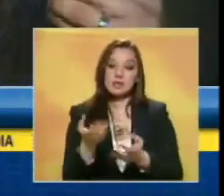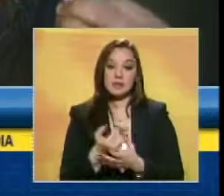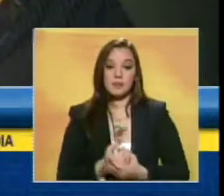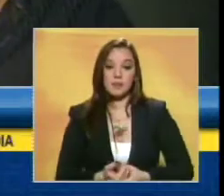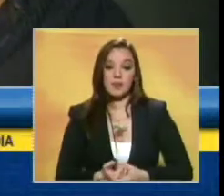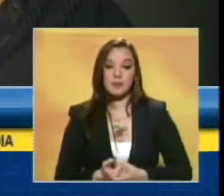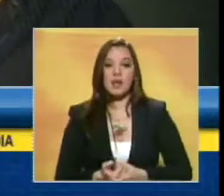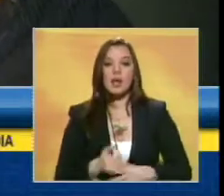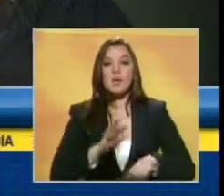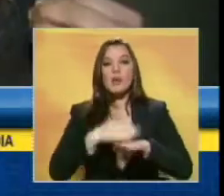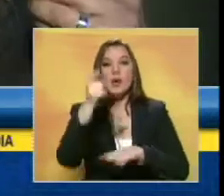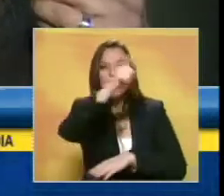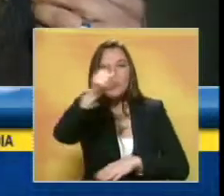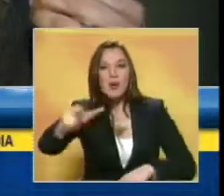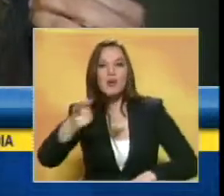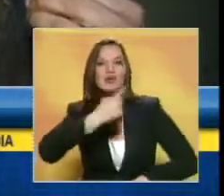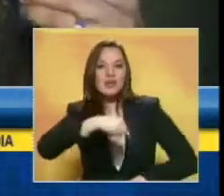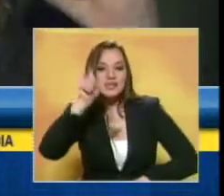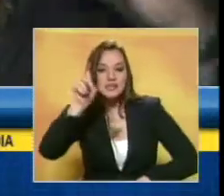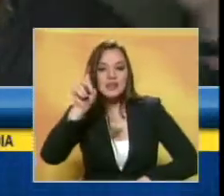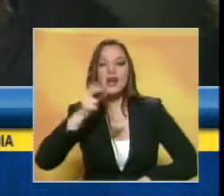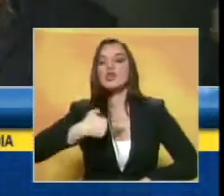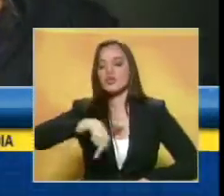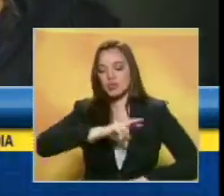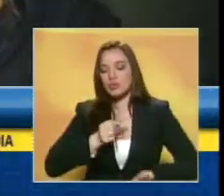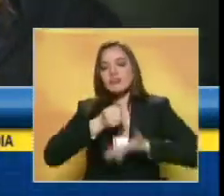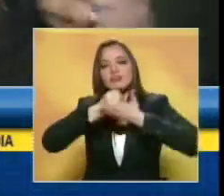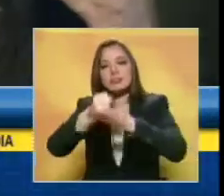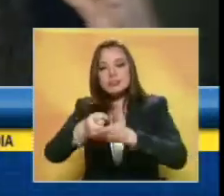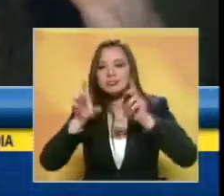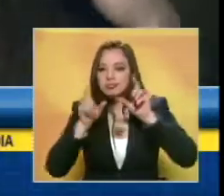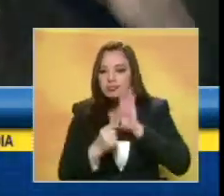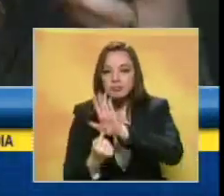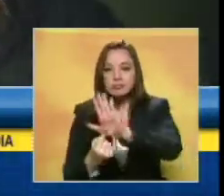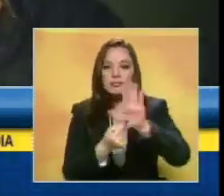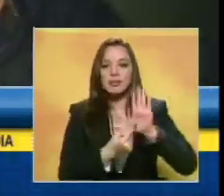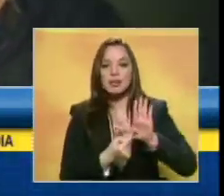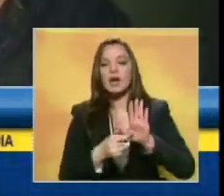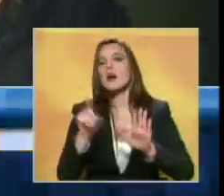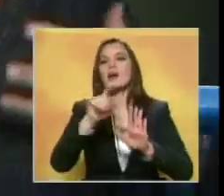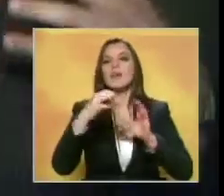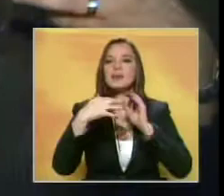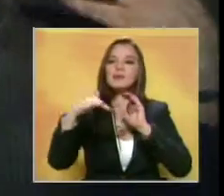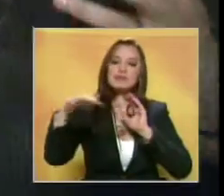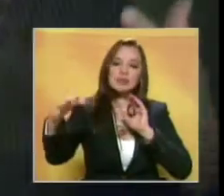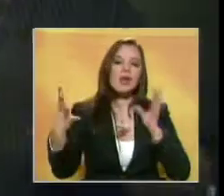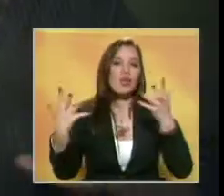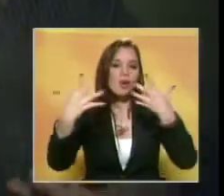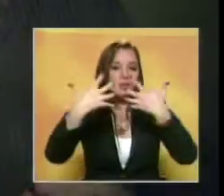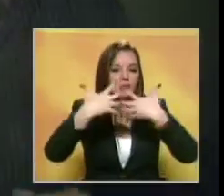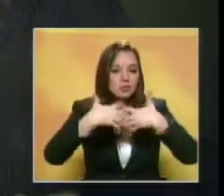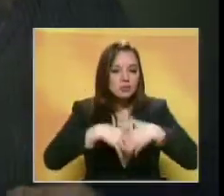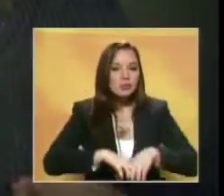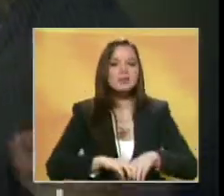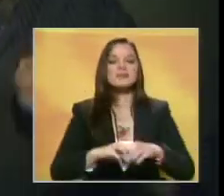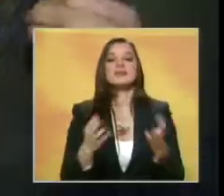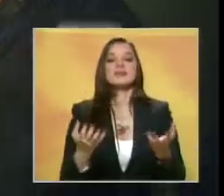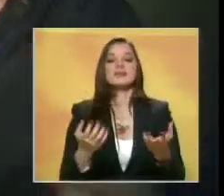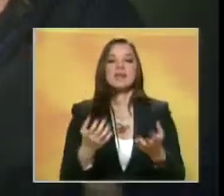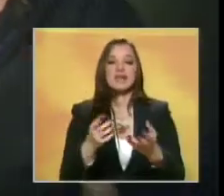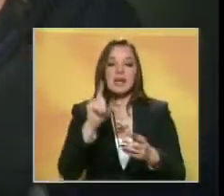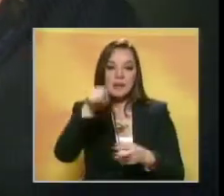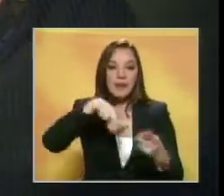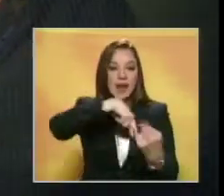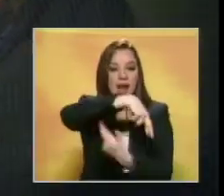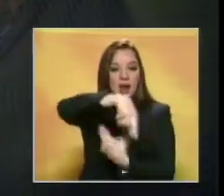necesidades del pueblo, y para que, lejos de ser excluyente, sea incluyente, y para que la